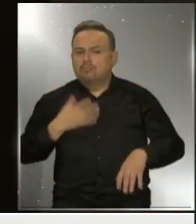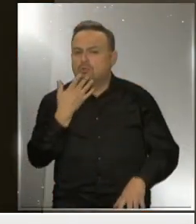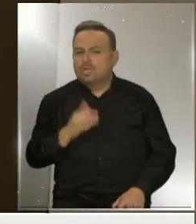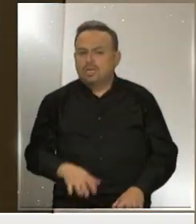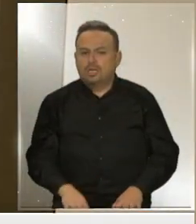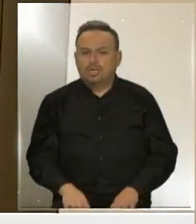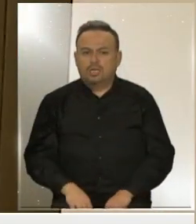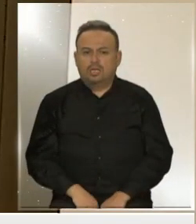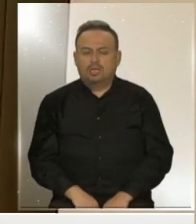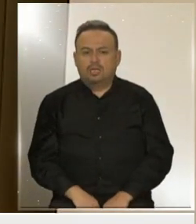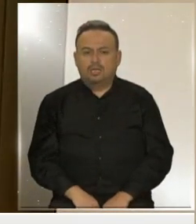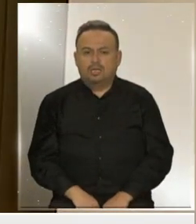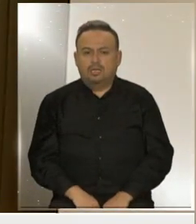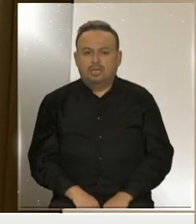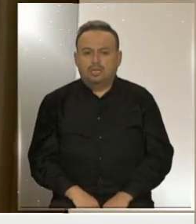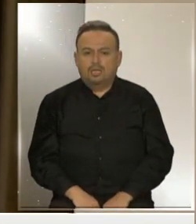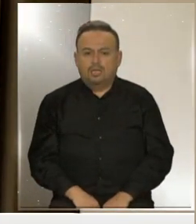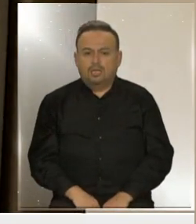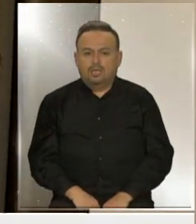tú